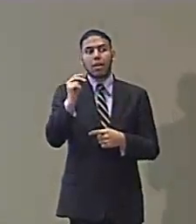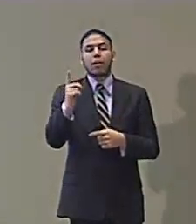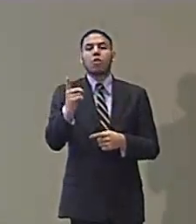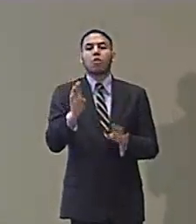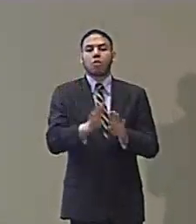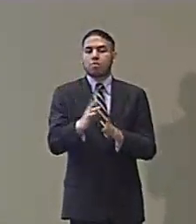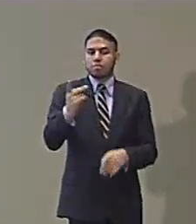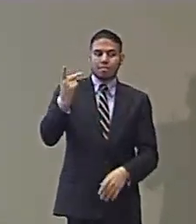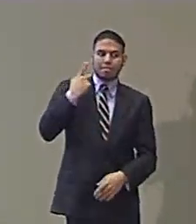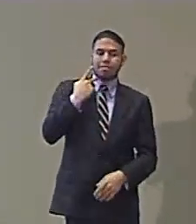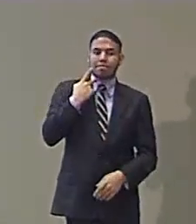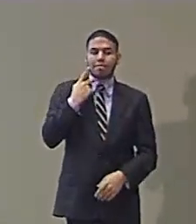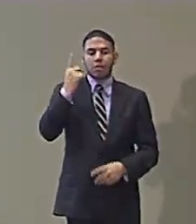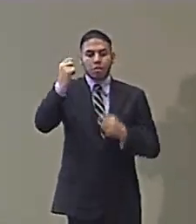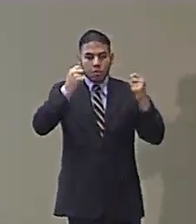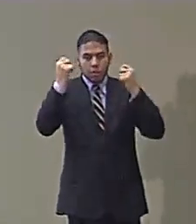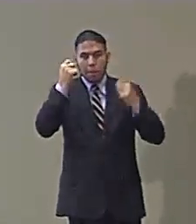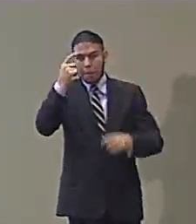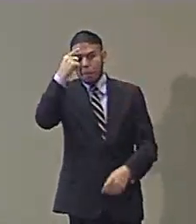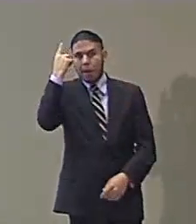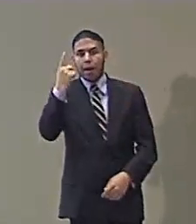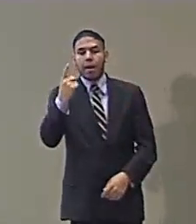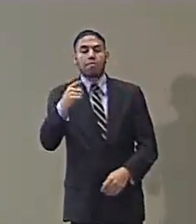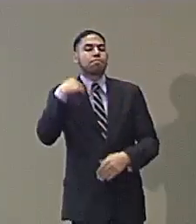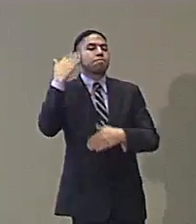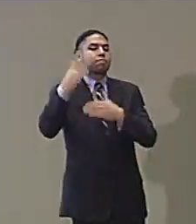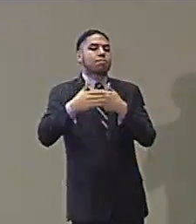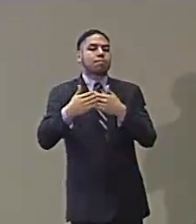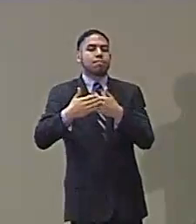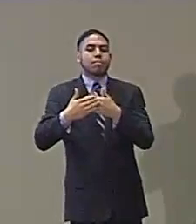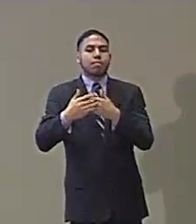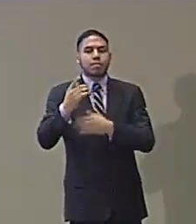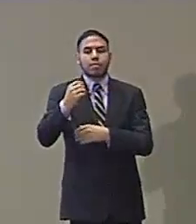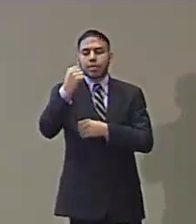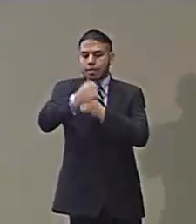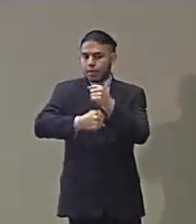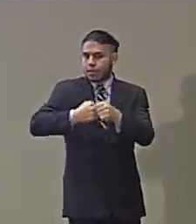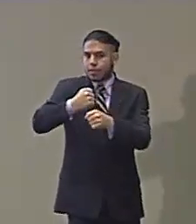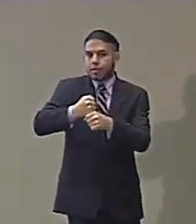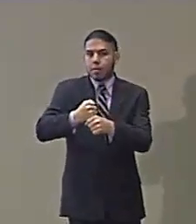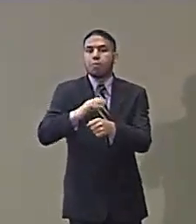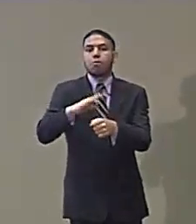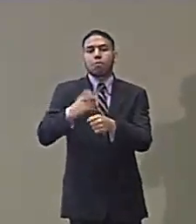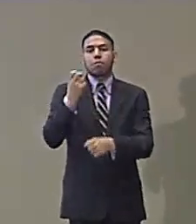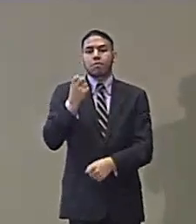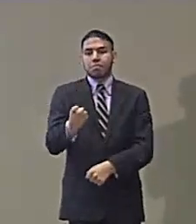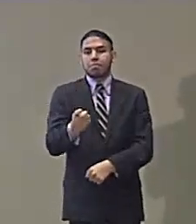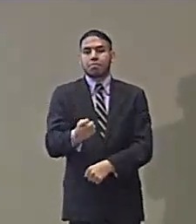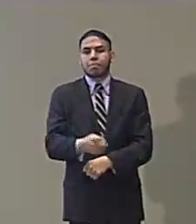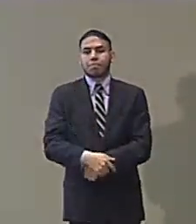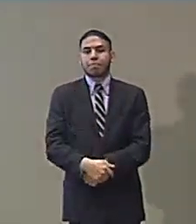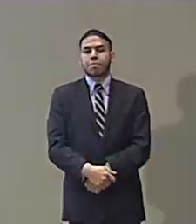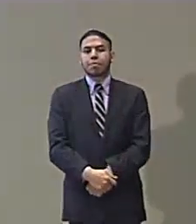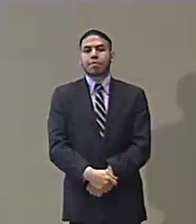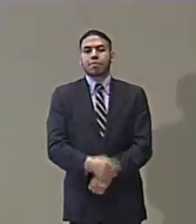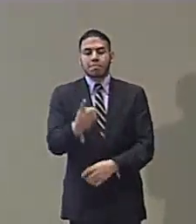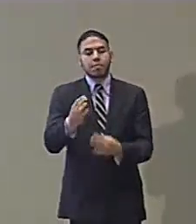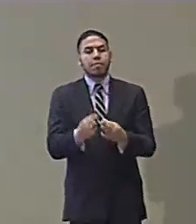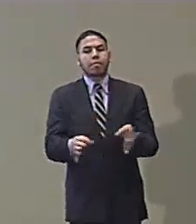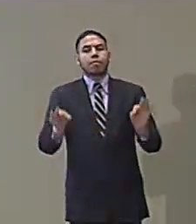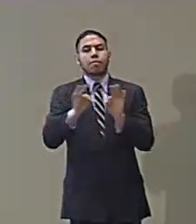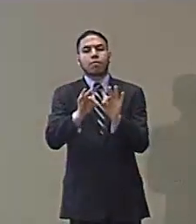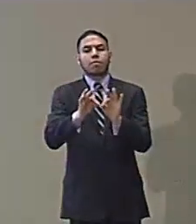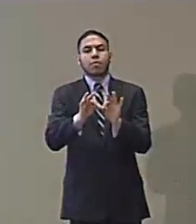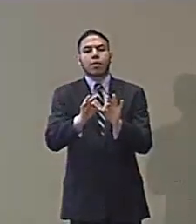turística para los próximos años por eso es que se nos es muy loable y muy importante